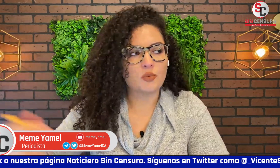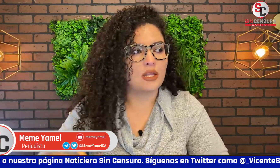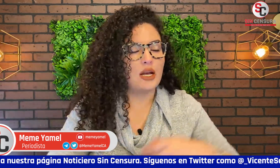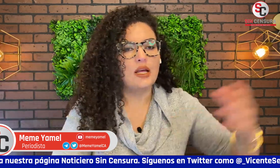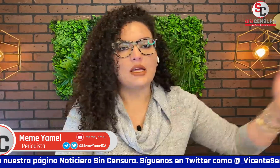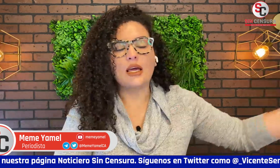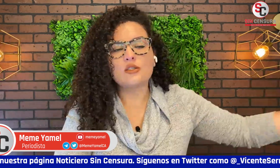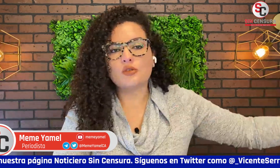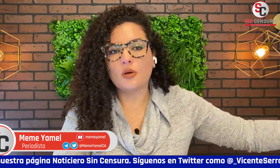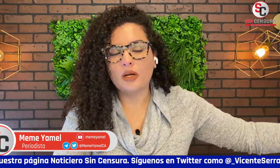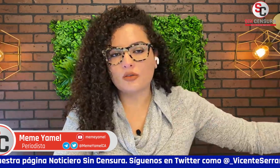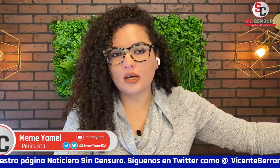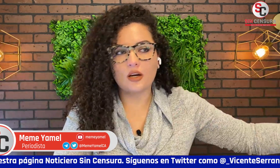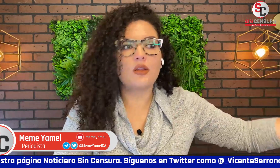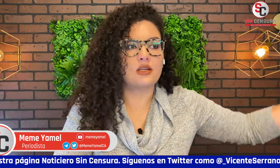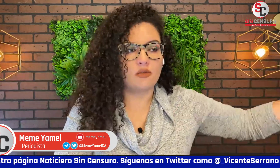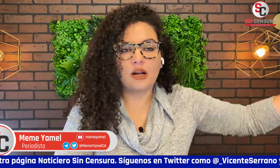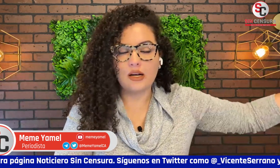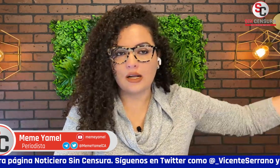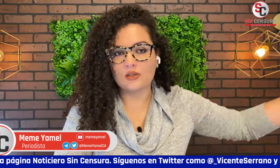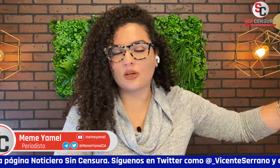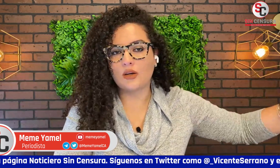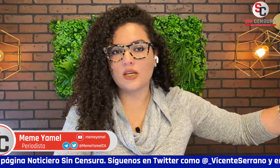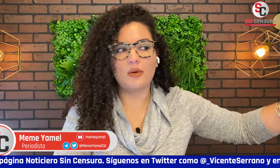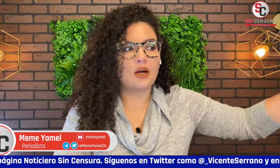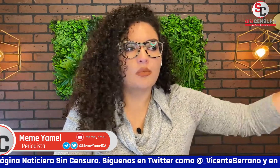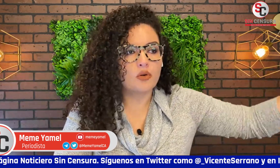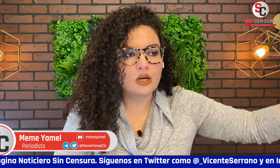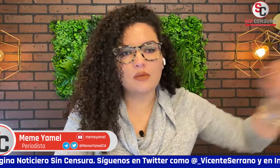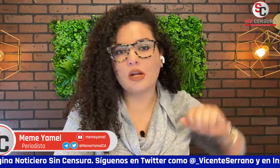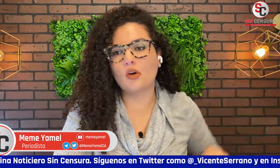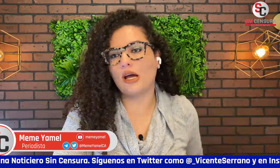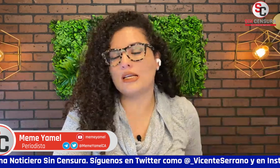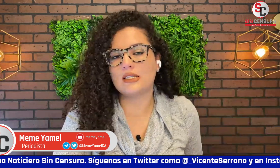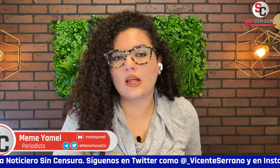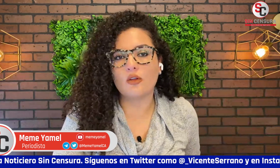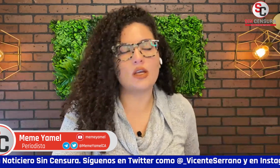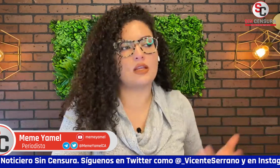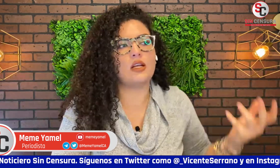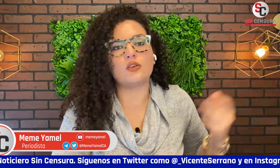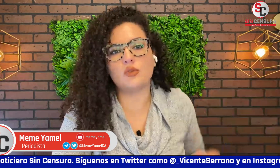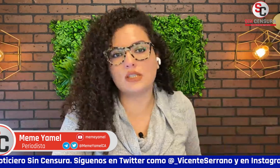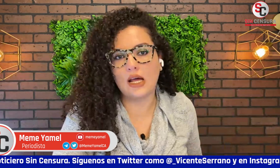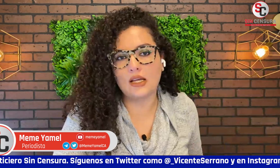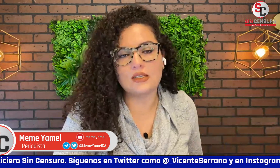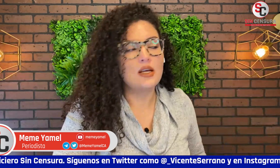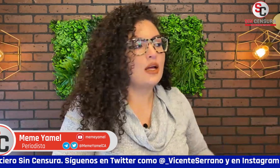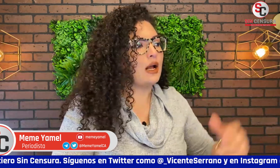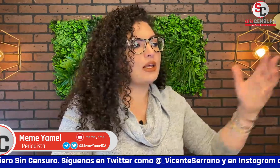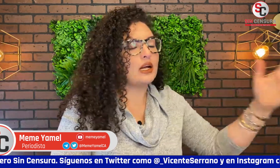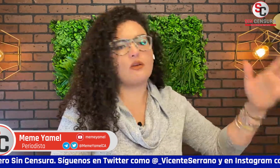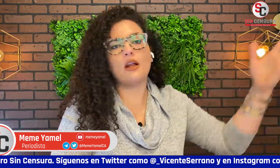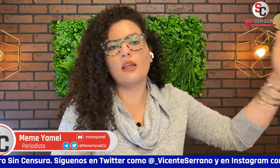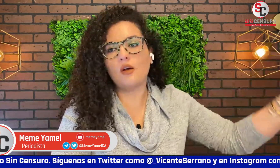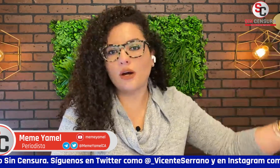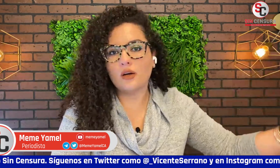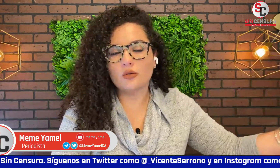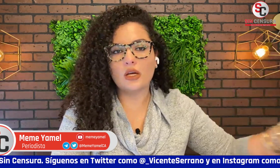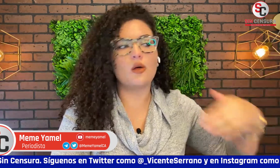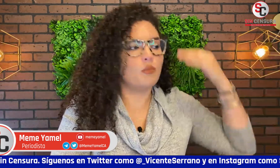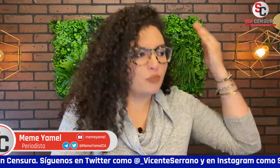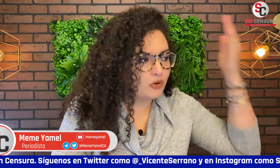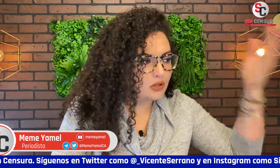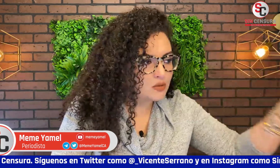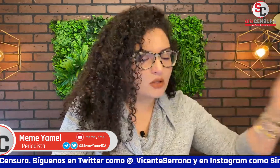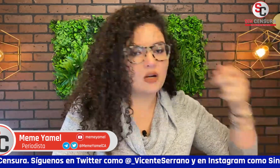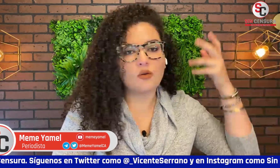con un hospital, y a estos hombres los han querido desaforar en el caso de Cabeza de Vaca por crimen organizado y delitos fiscales. A Ricardo Anaya lo han